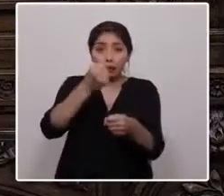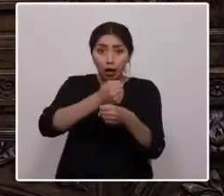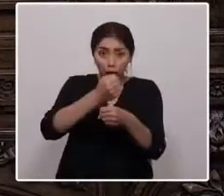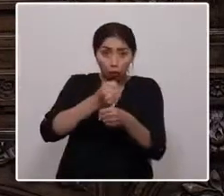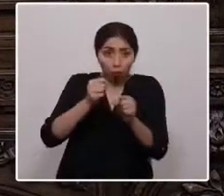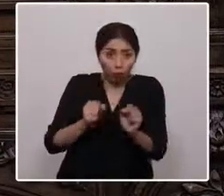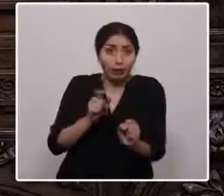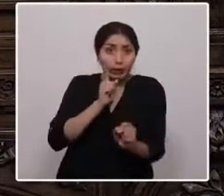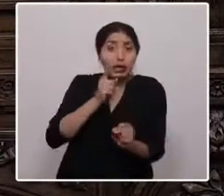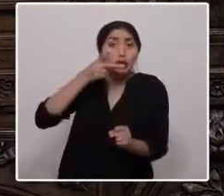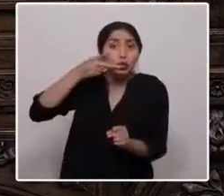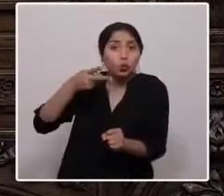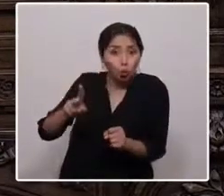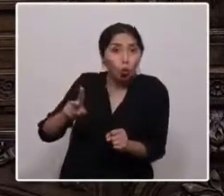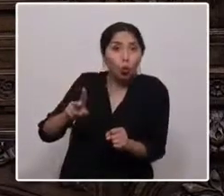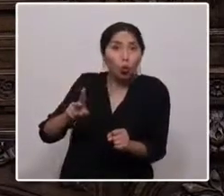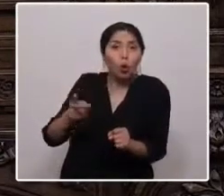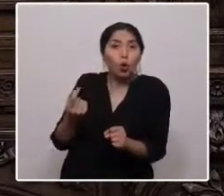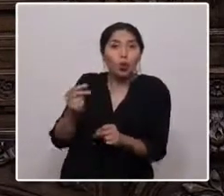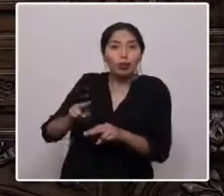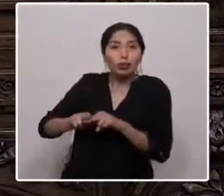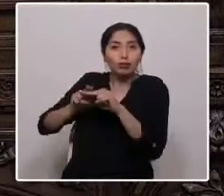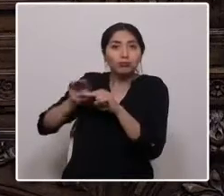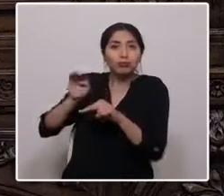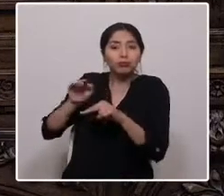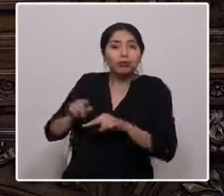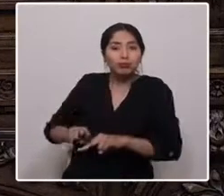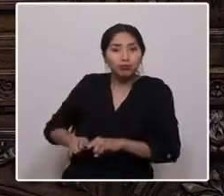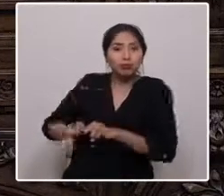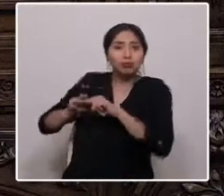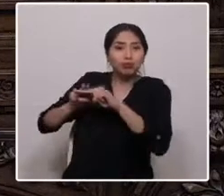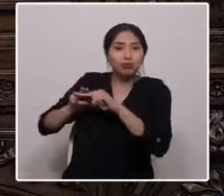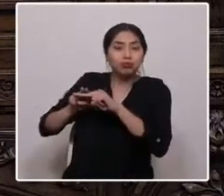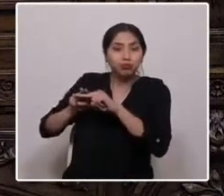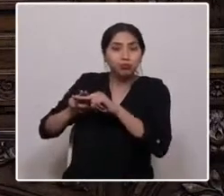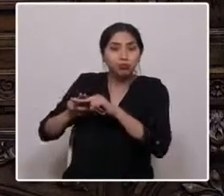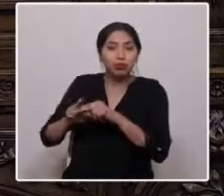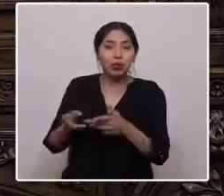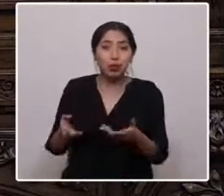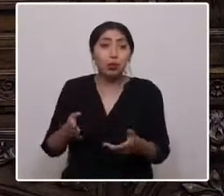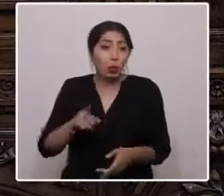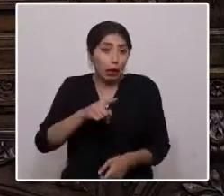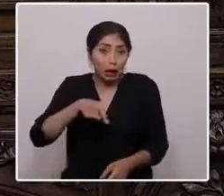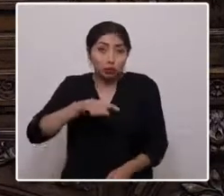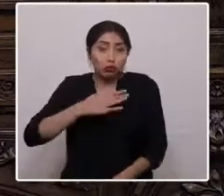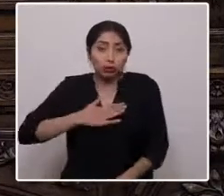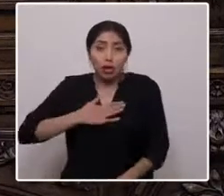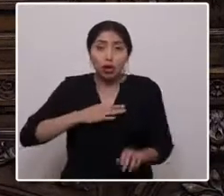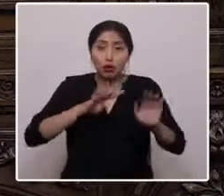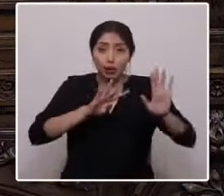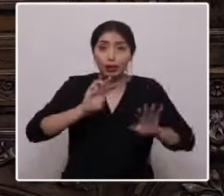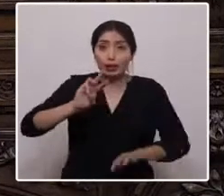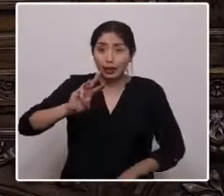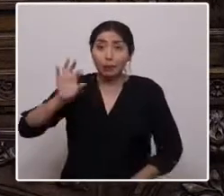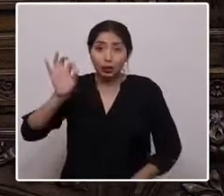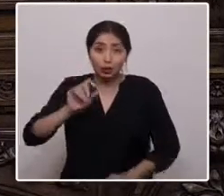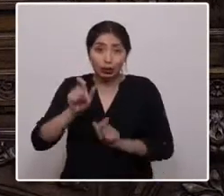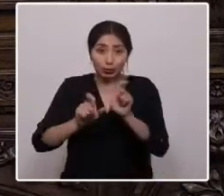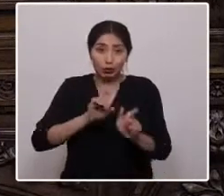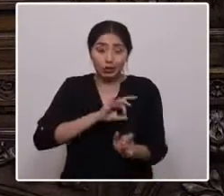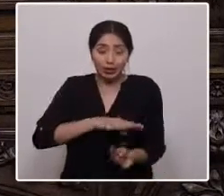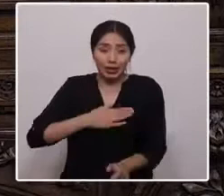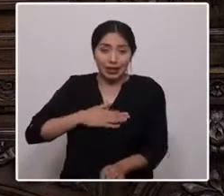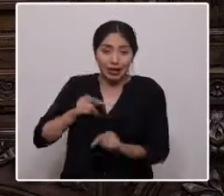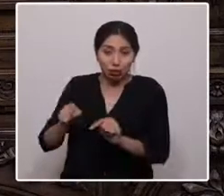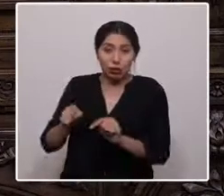ahorro previsional heredable como quiere el 93% de los chilenos y también pueda confiar la inversión de sus ahorros a un